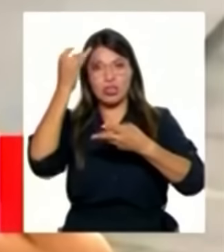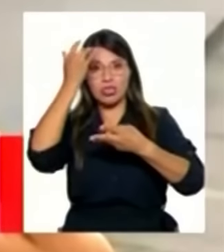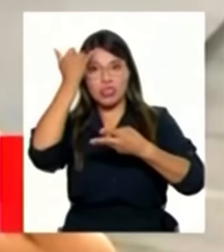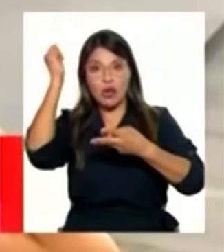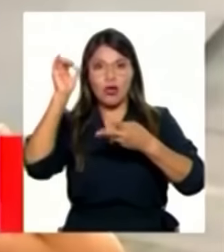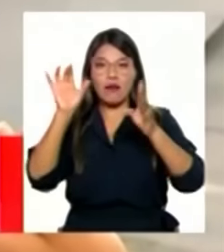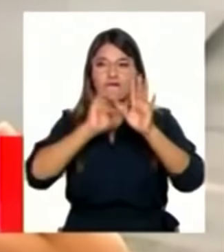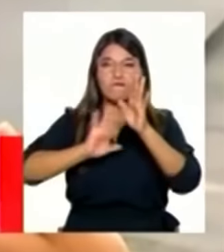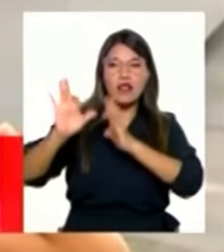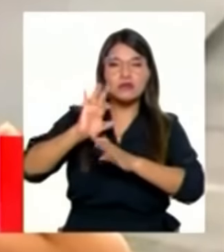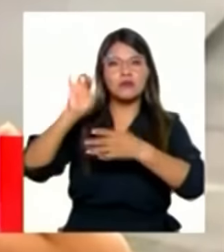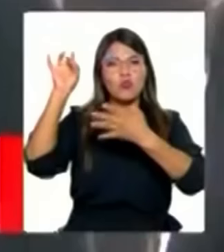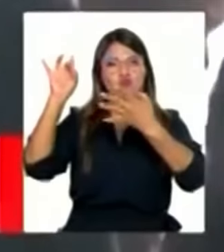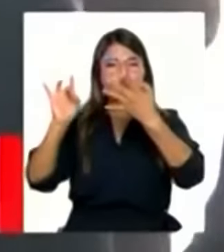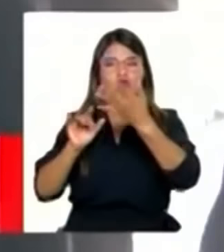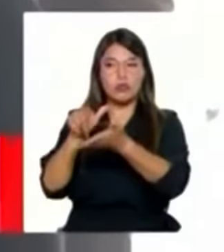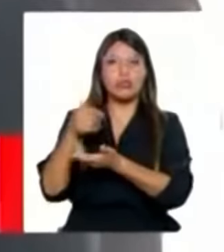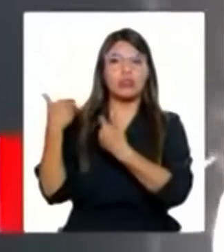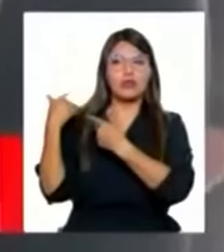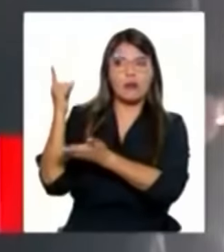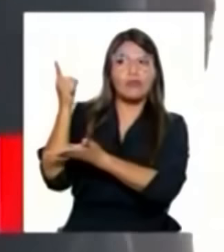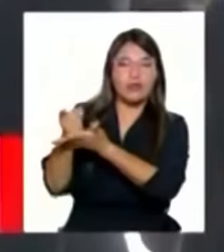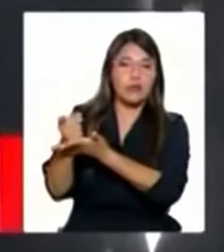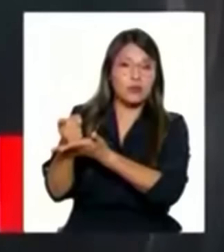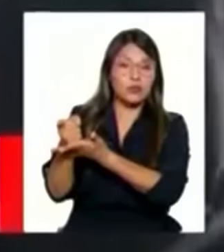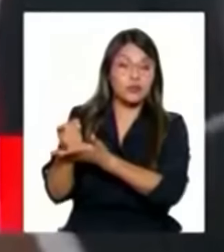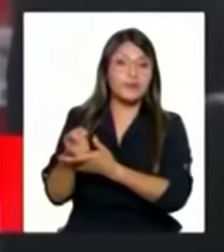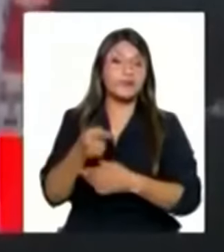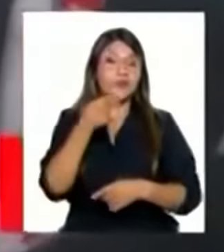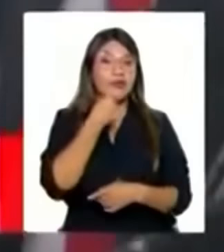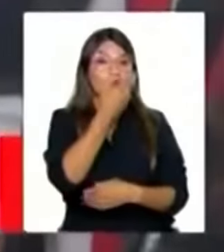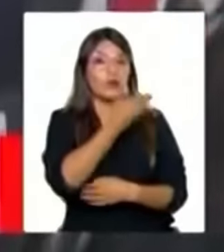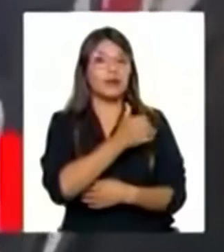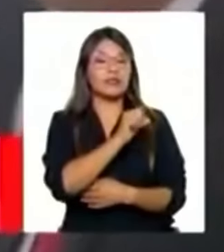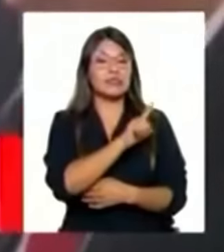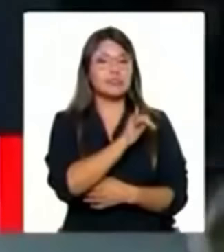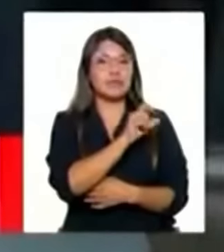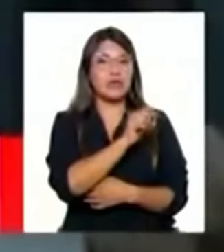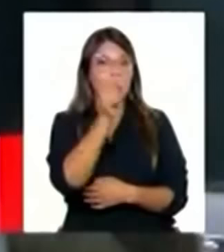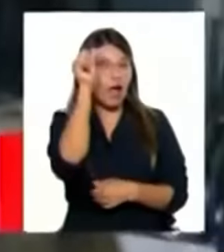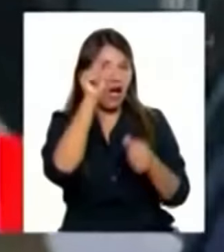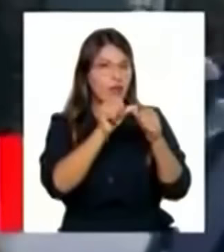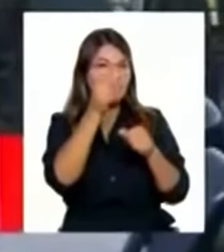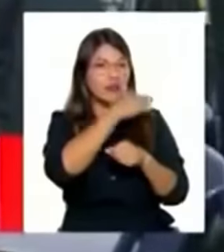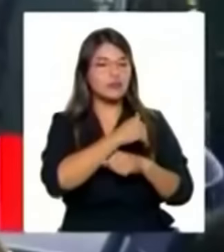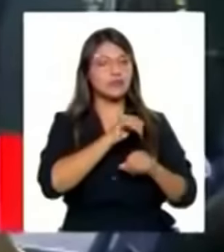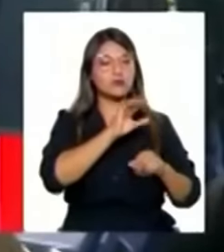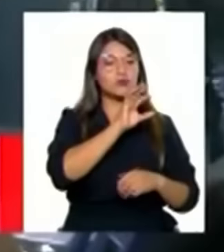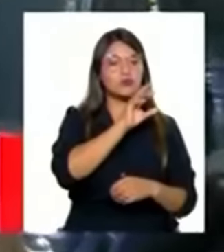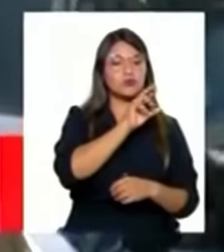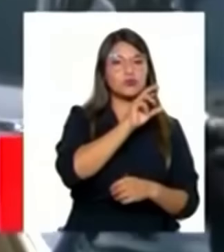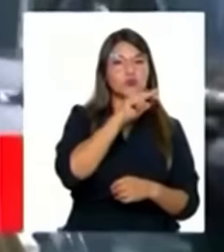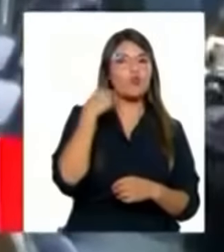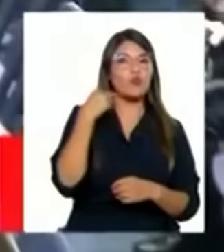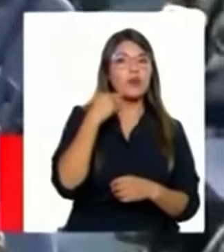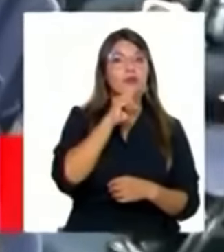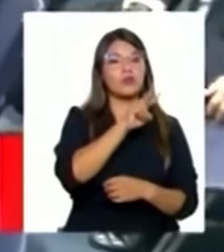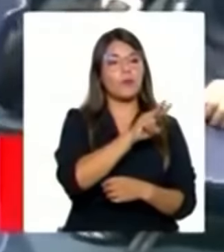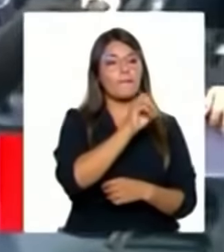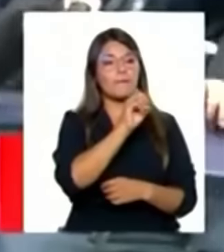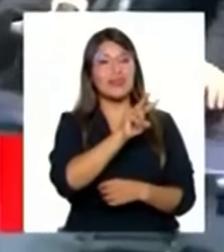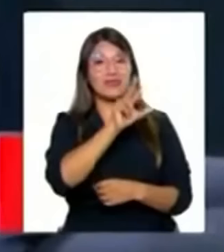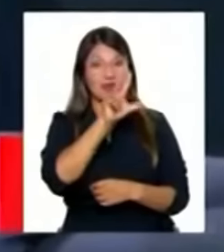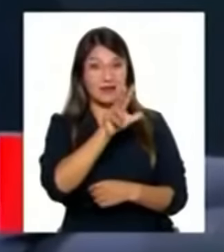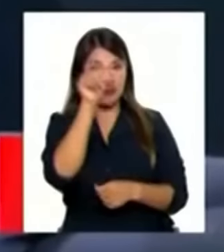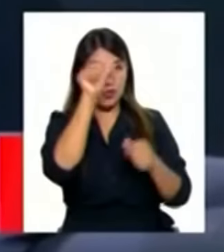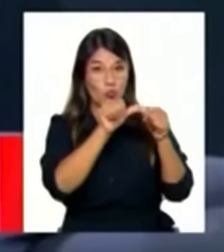y falsedad genérica, entre otros. Salas manifestó que el caso contra Benavides fue armado en noviembre de 2023, días después